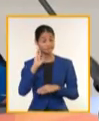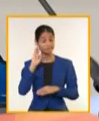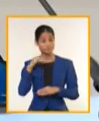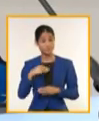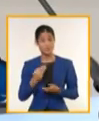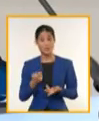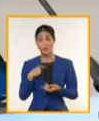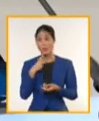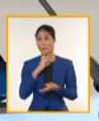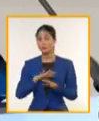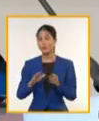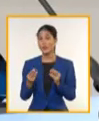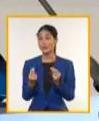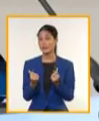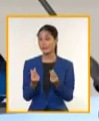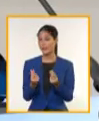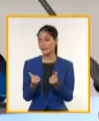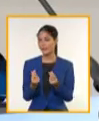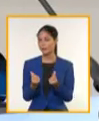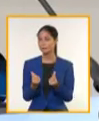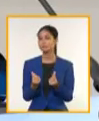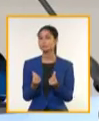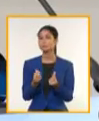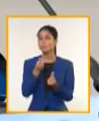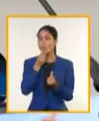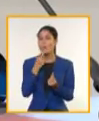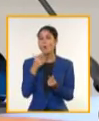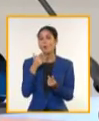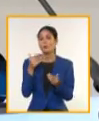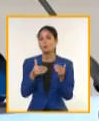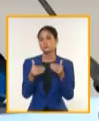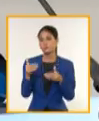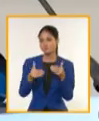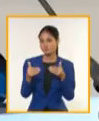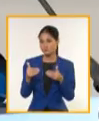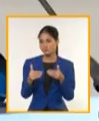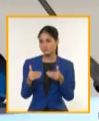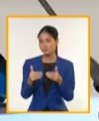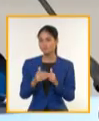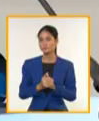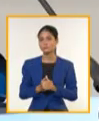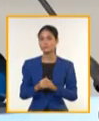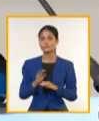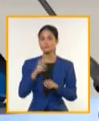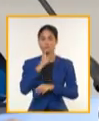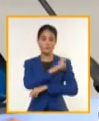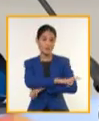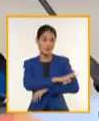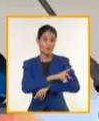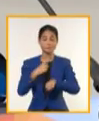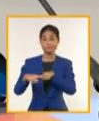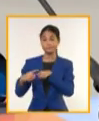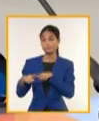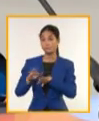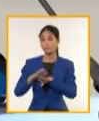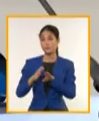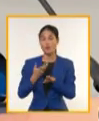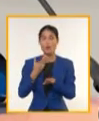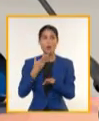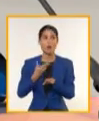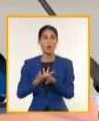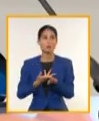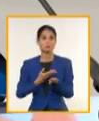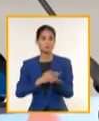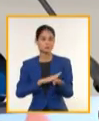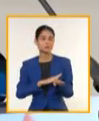puedan llegar a tener una mayor participación. Este es un grupo de países que, como hemos estado explicando a lo largo de todos